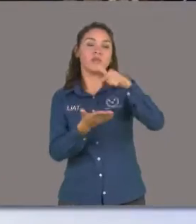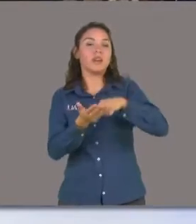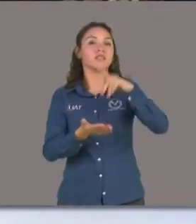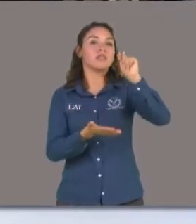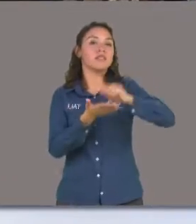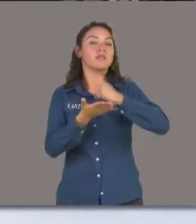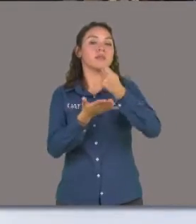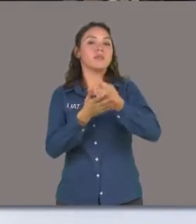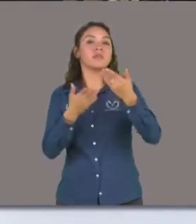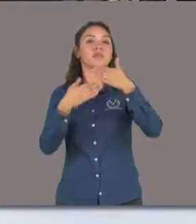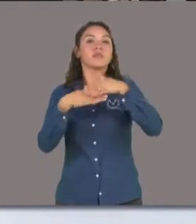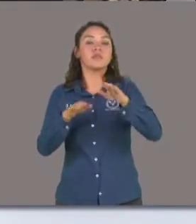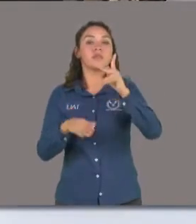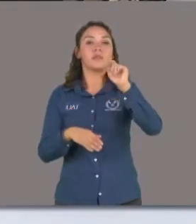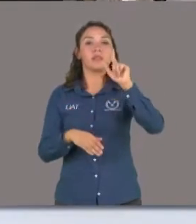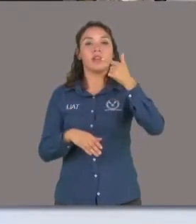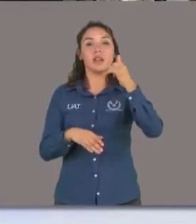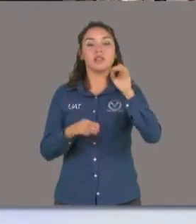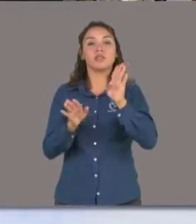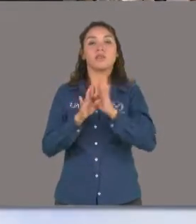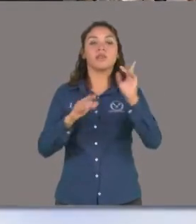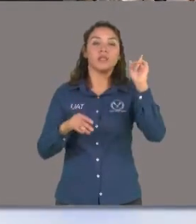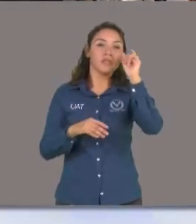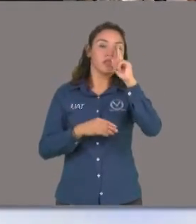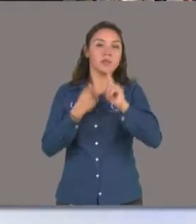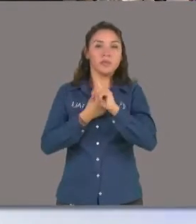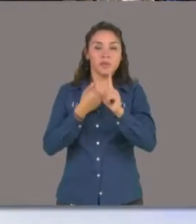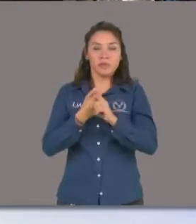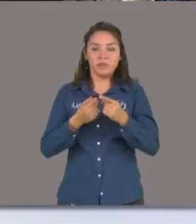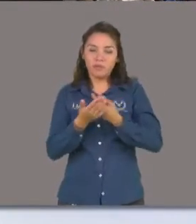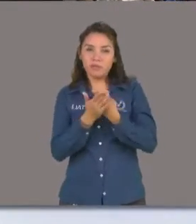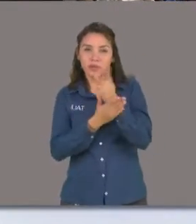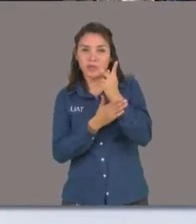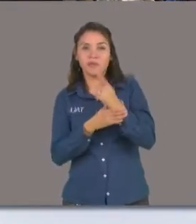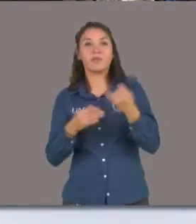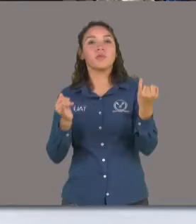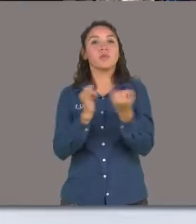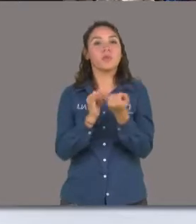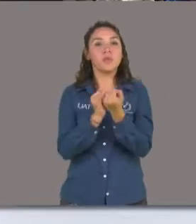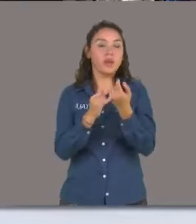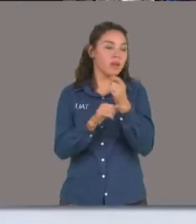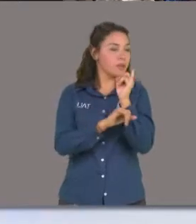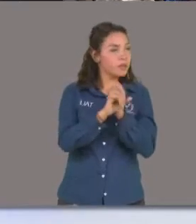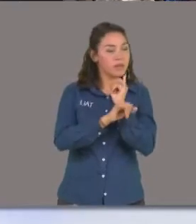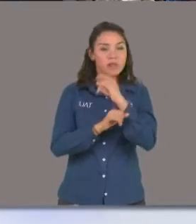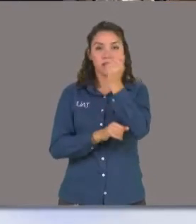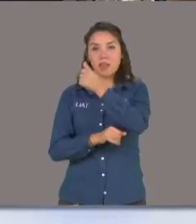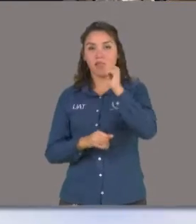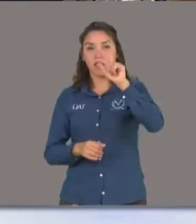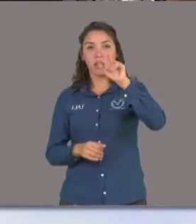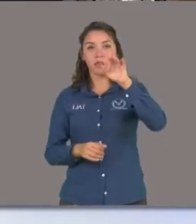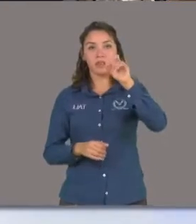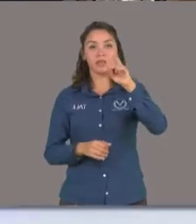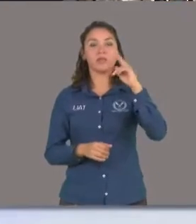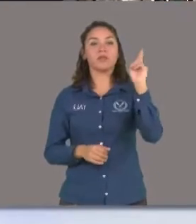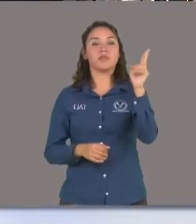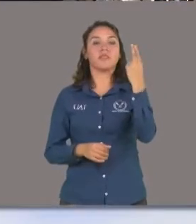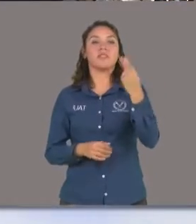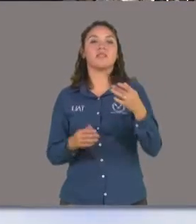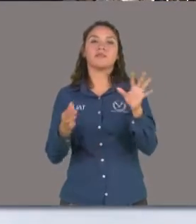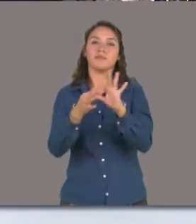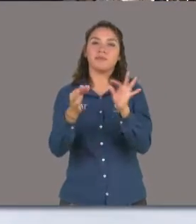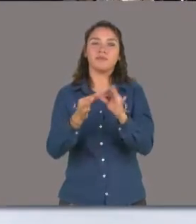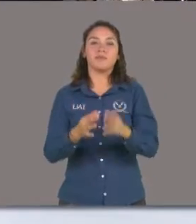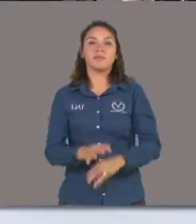Investigadores de Rusia, apoyados por homólogos de la UAD, realizan estudios de campo en varias zonas de Tamaulipas sobre plagas potenciales que dañan